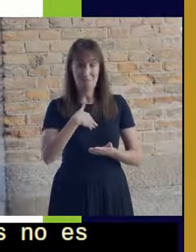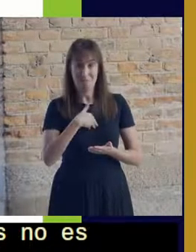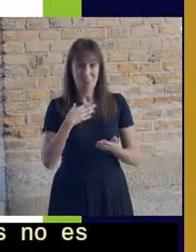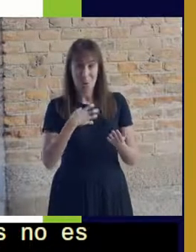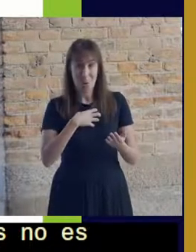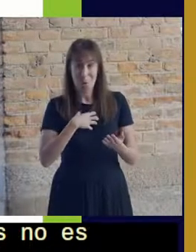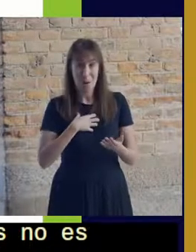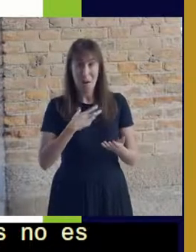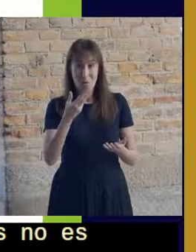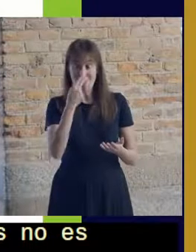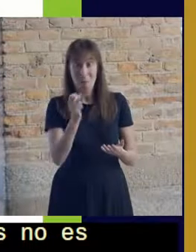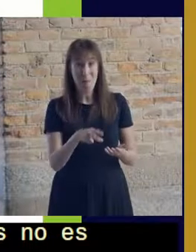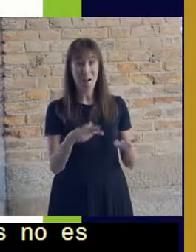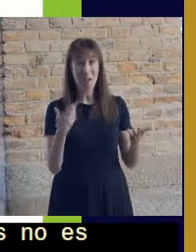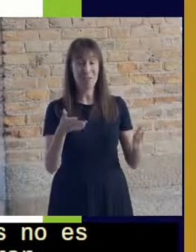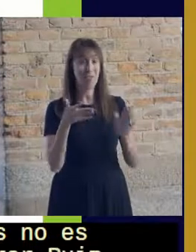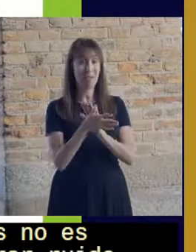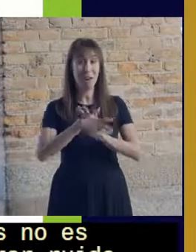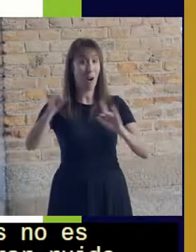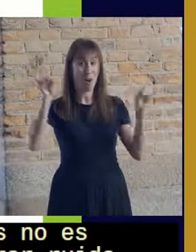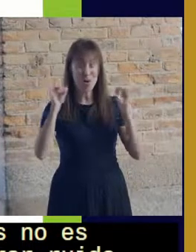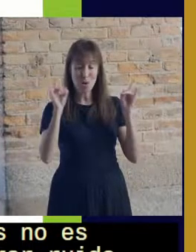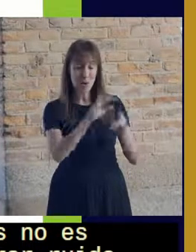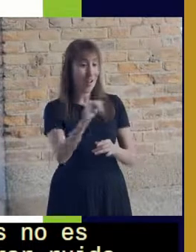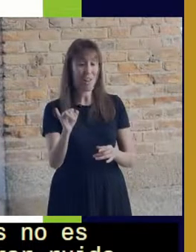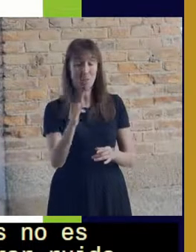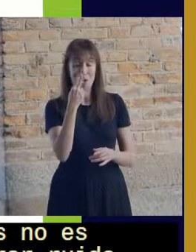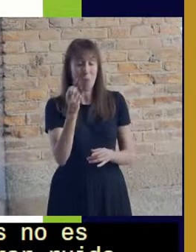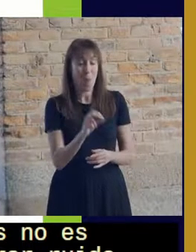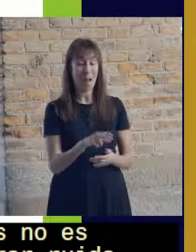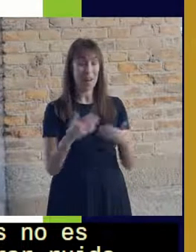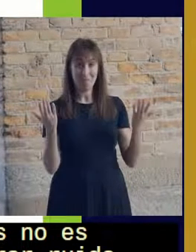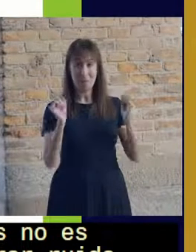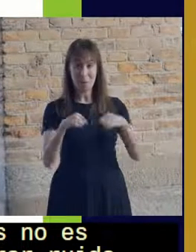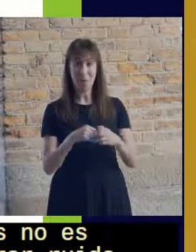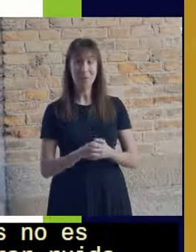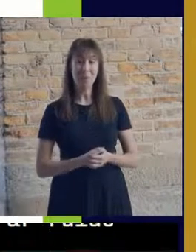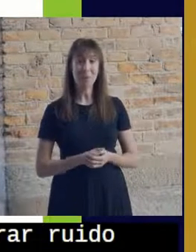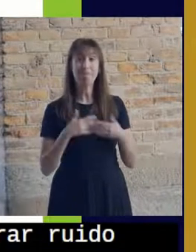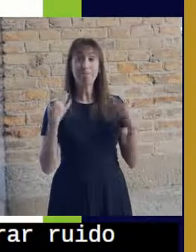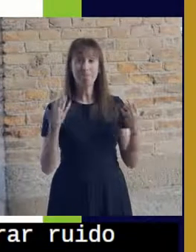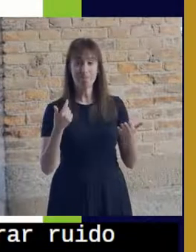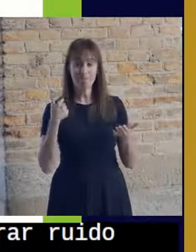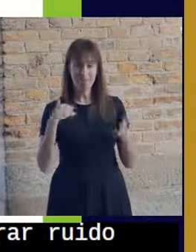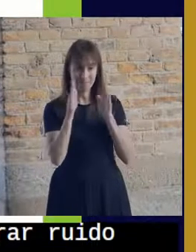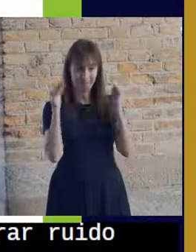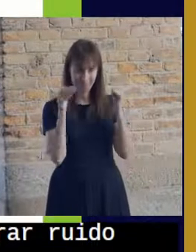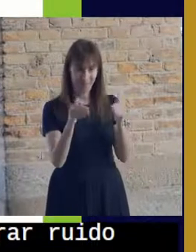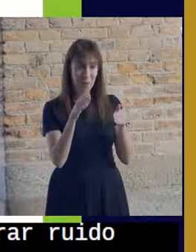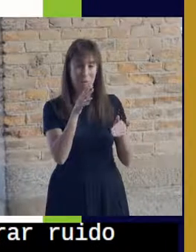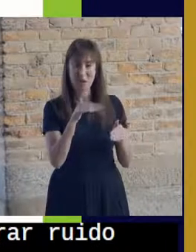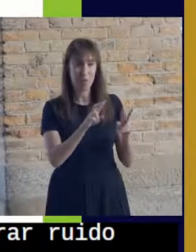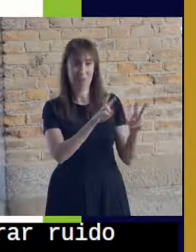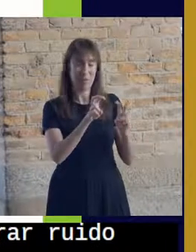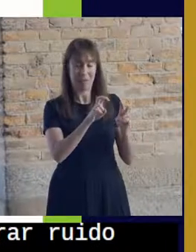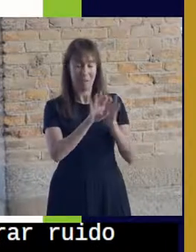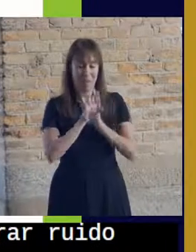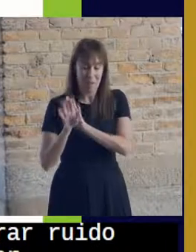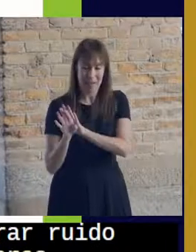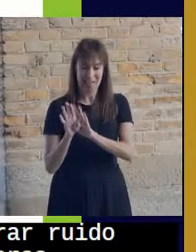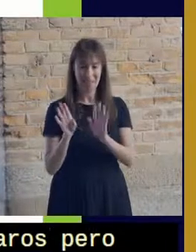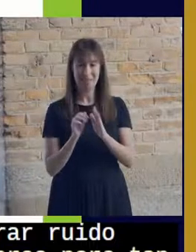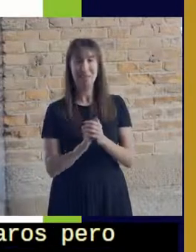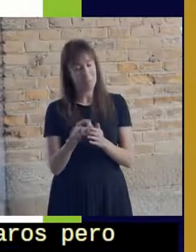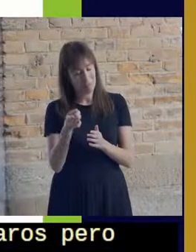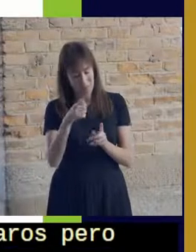audífono solamente te va te va a entrar ruido y no te va a servir de acuerdo Bueno voy a lo que voy que esto no es lo que venía a contaros pero